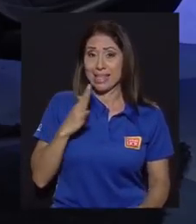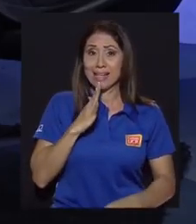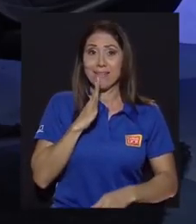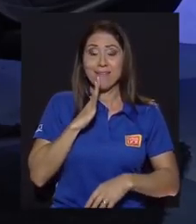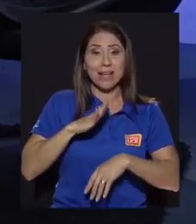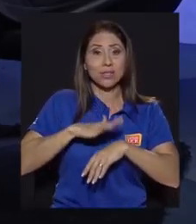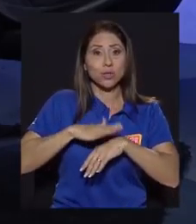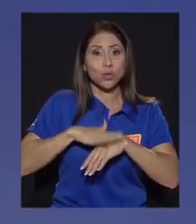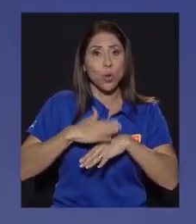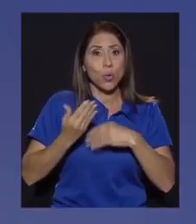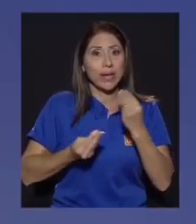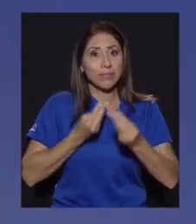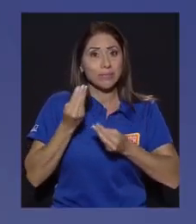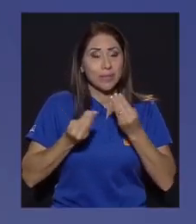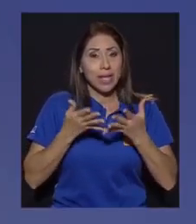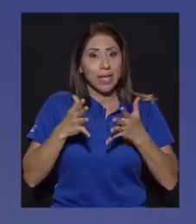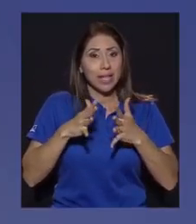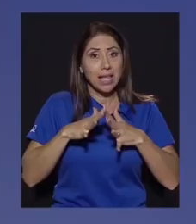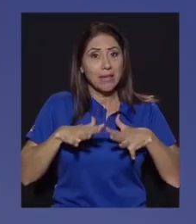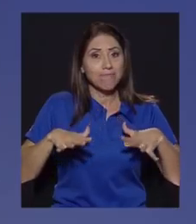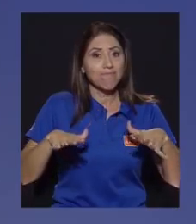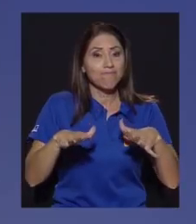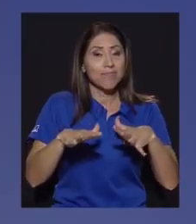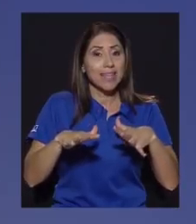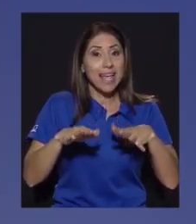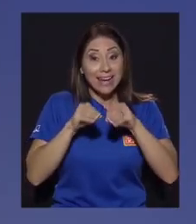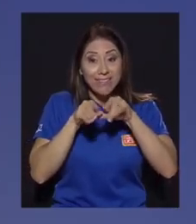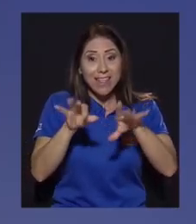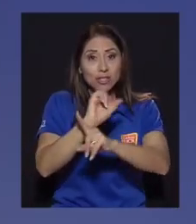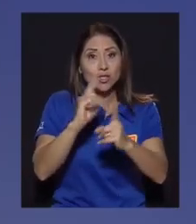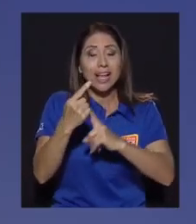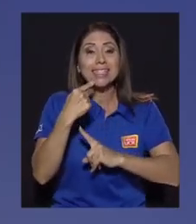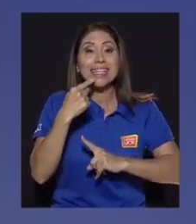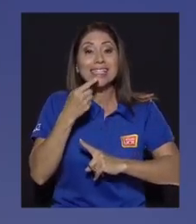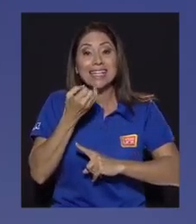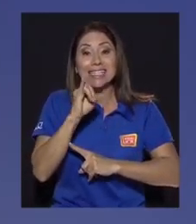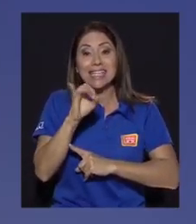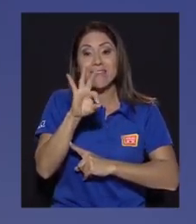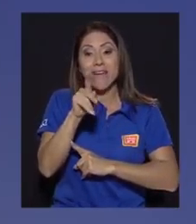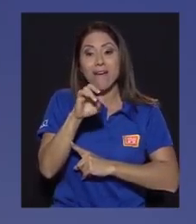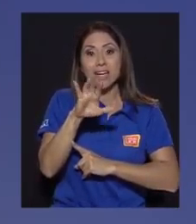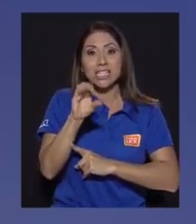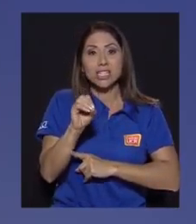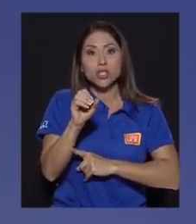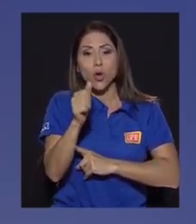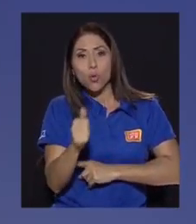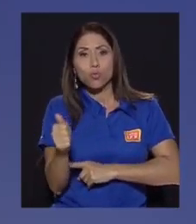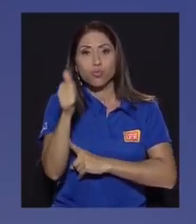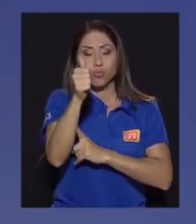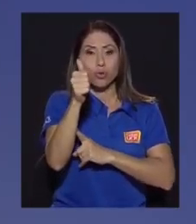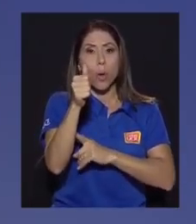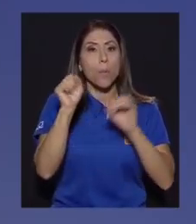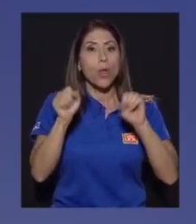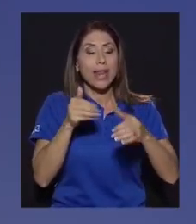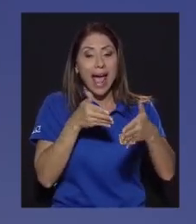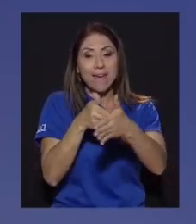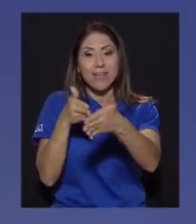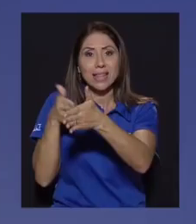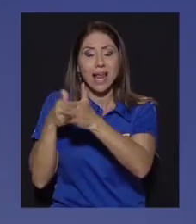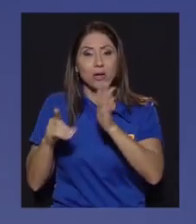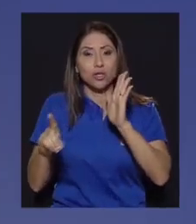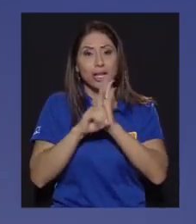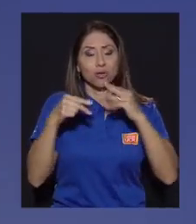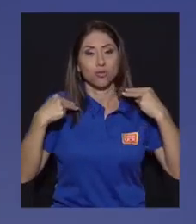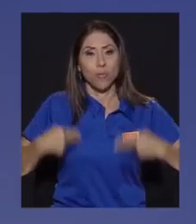burbujas en las redes sociales se dice que la llegada de fabricio podría ocasionar una serie de afectaciones sobre los derechos humanos de las personas